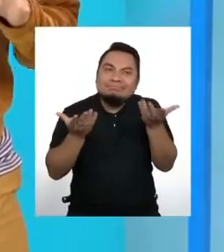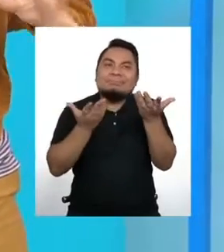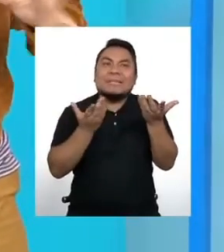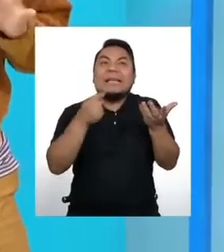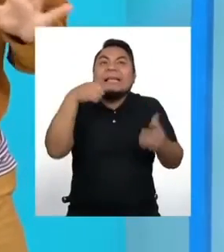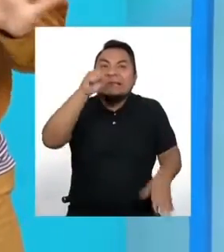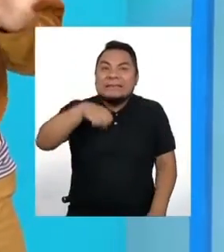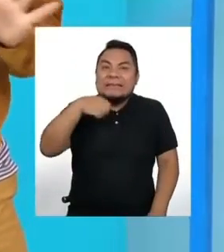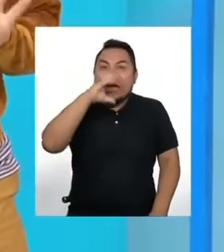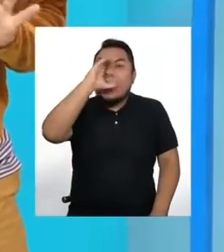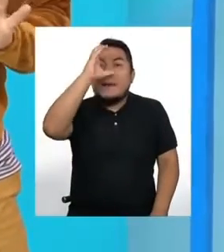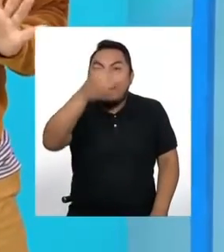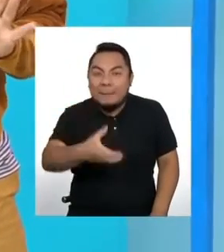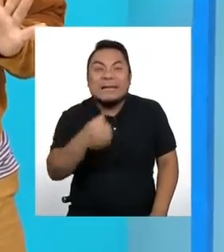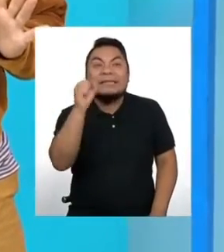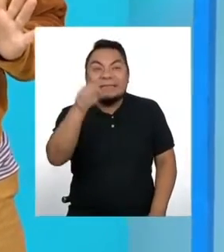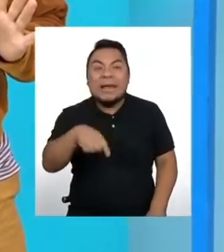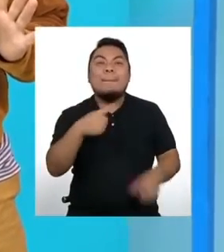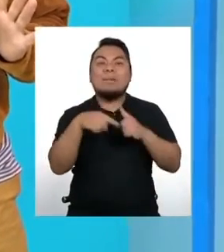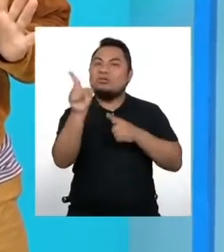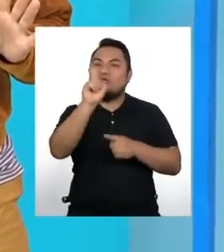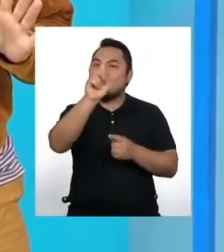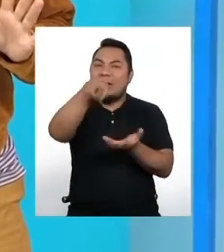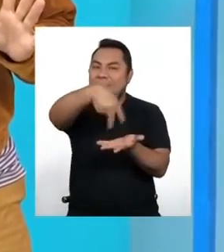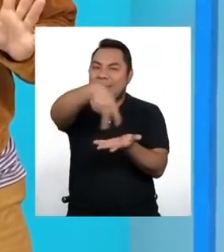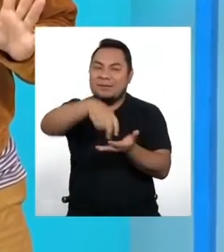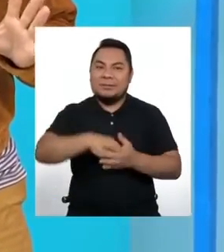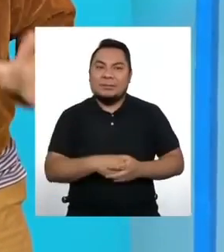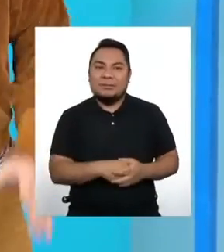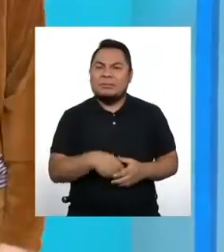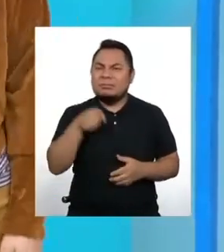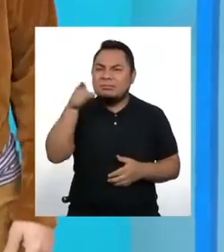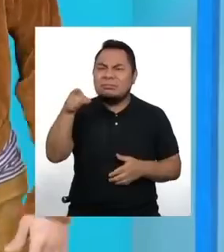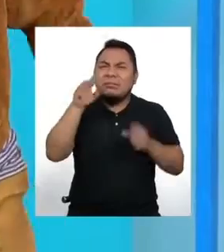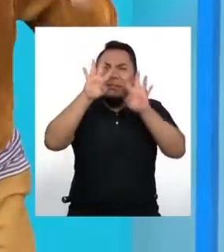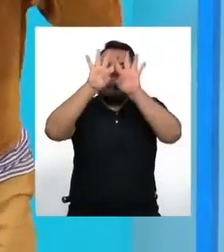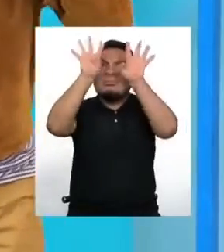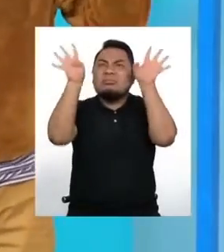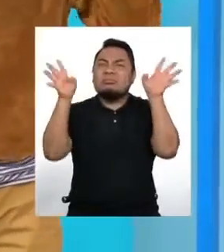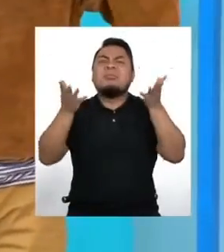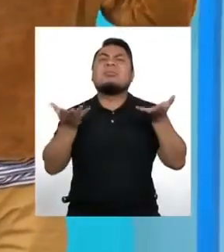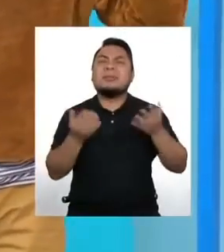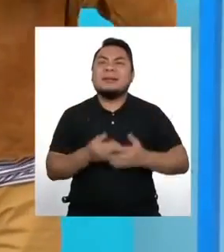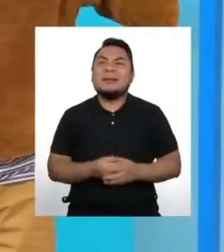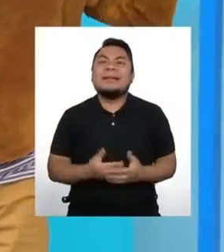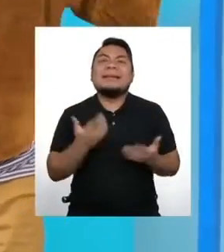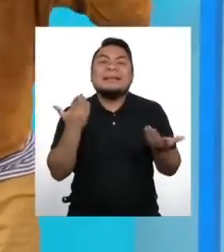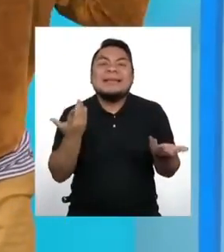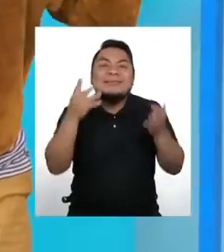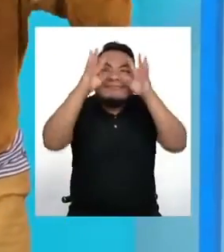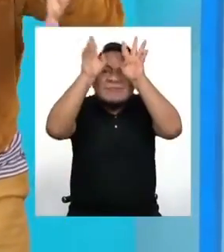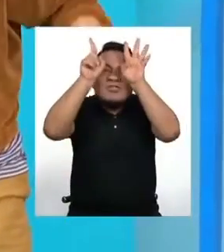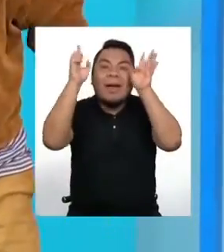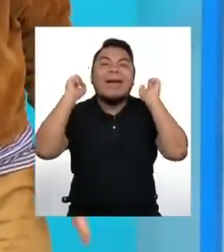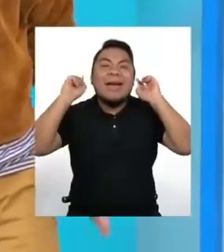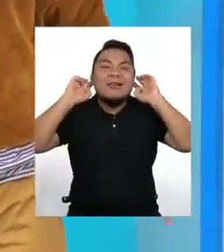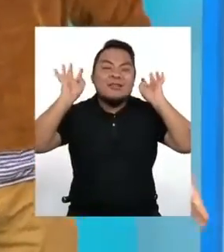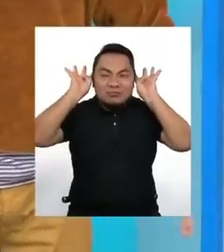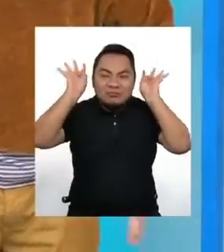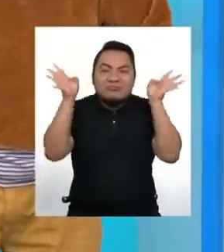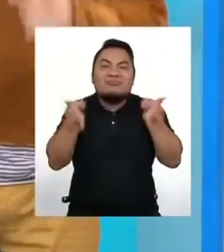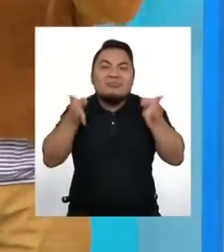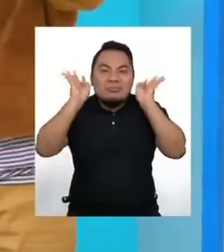con palabras claras y también muéstrale los objetos. Recuerda que la niña o niño frecuentemente